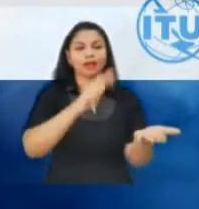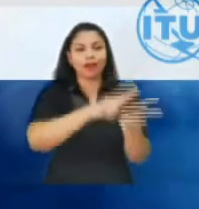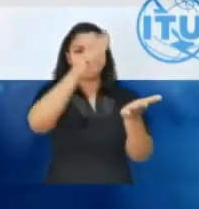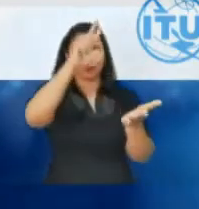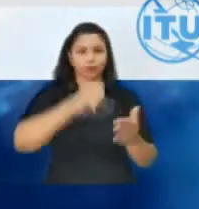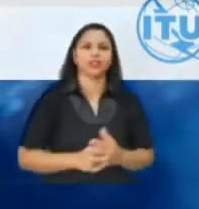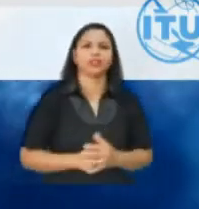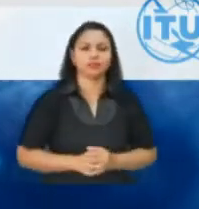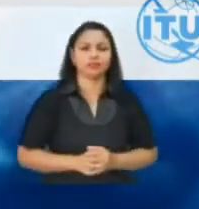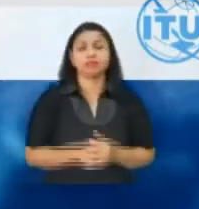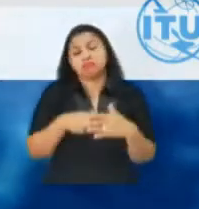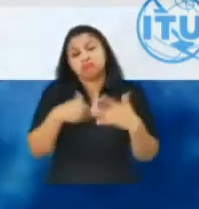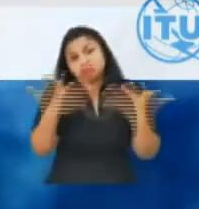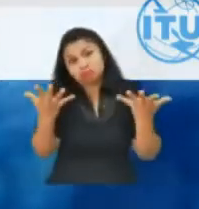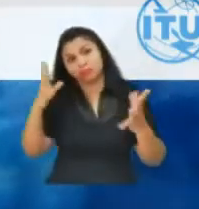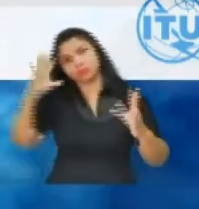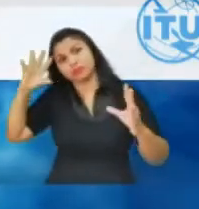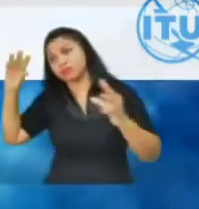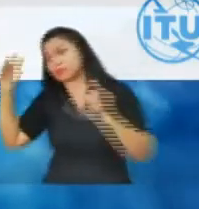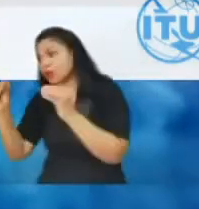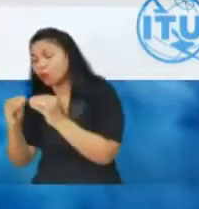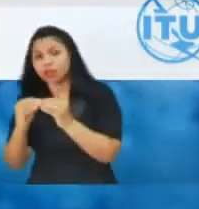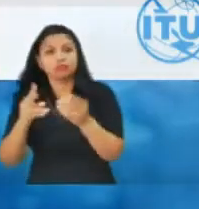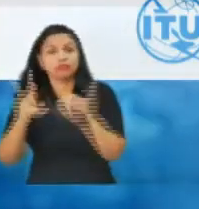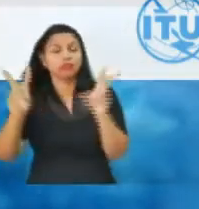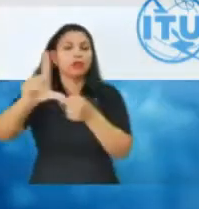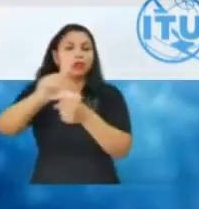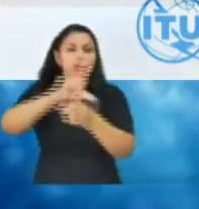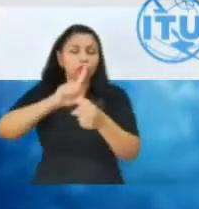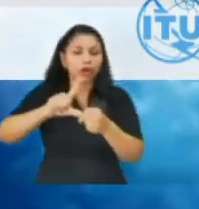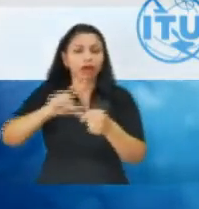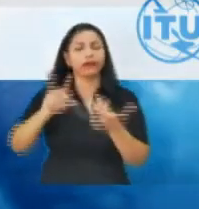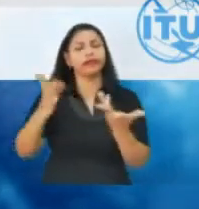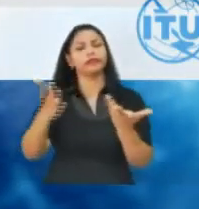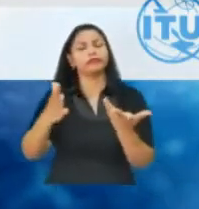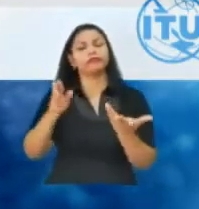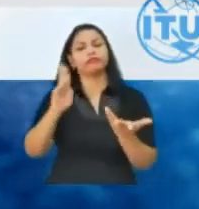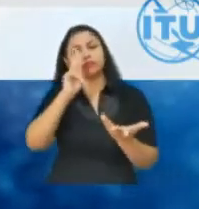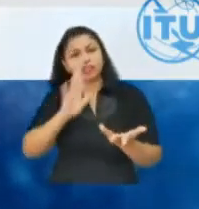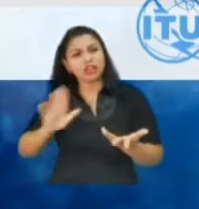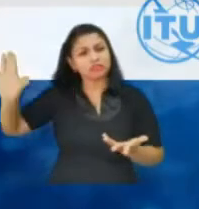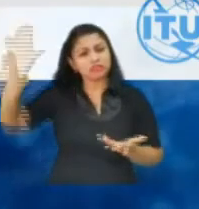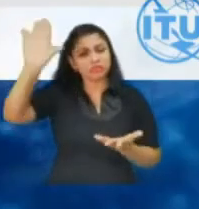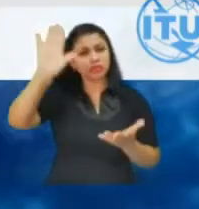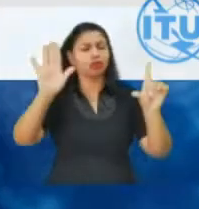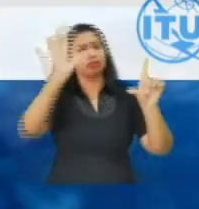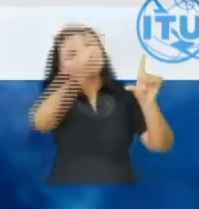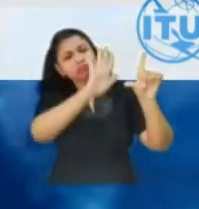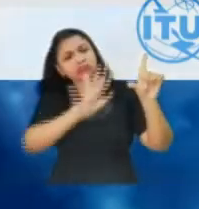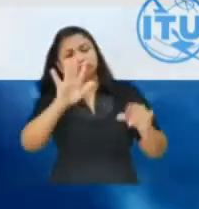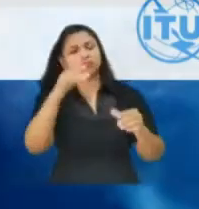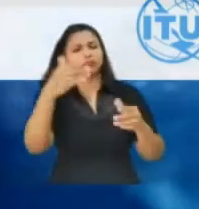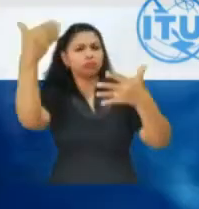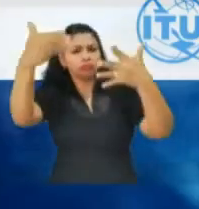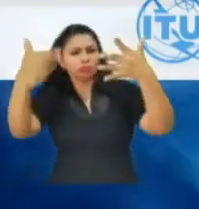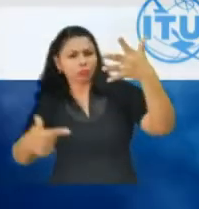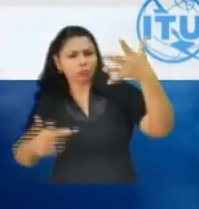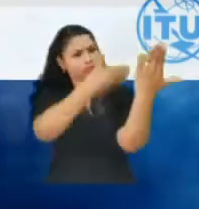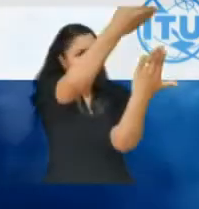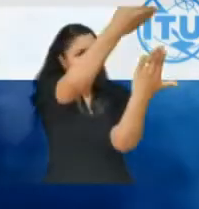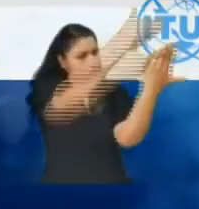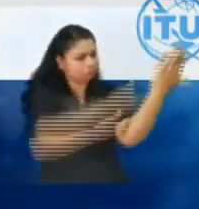whether they include concesión de licencias regionales nacionales o internacionales o la concesión de licencias de texto